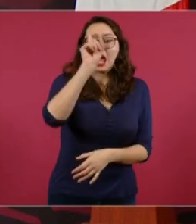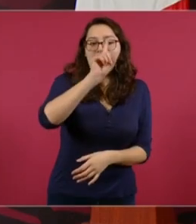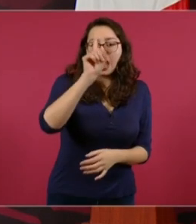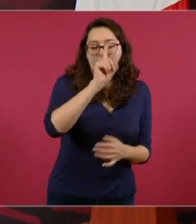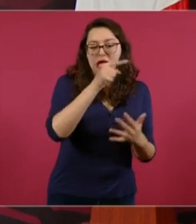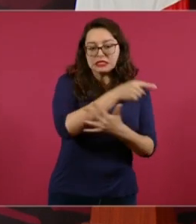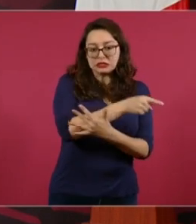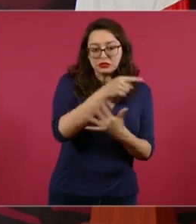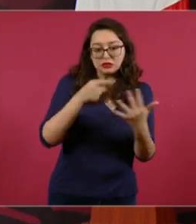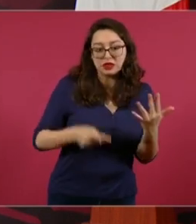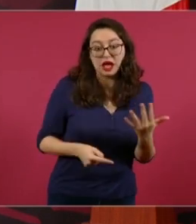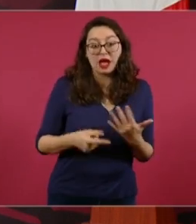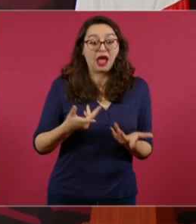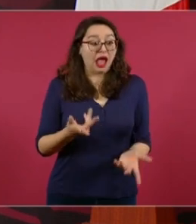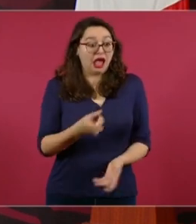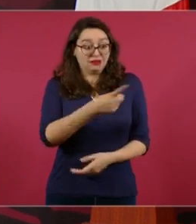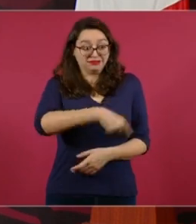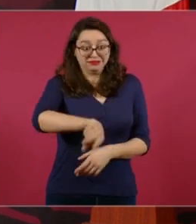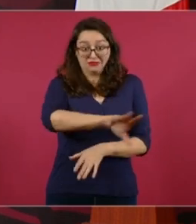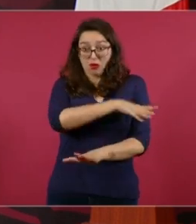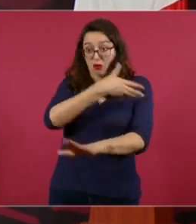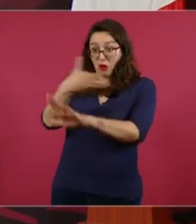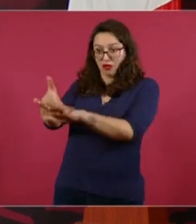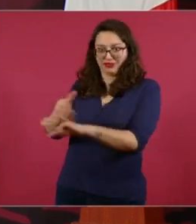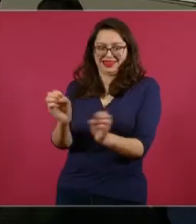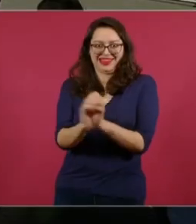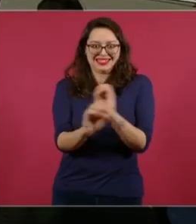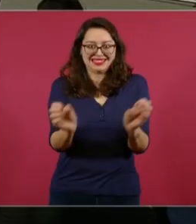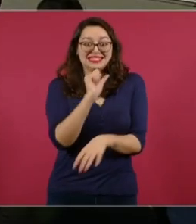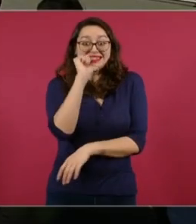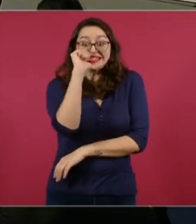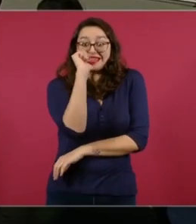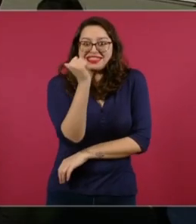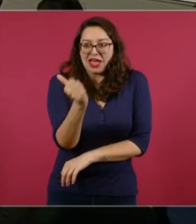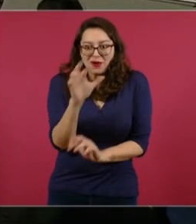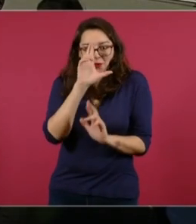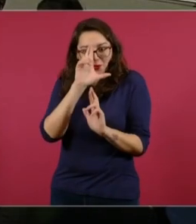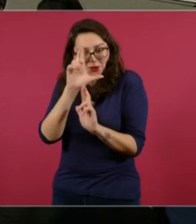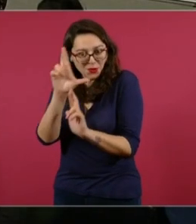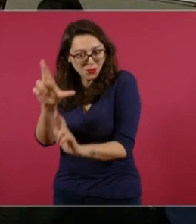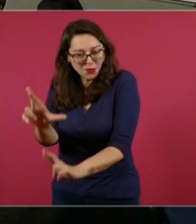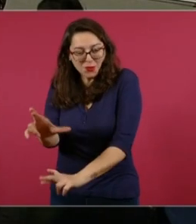Ahora Reforma no lo toca con nada, ni con el pétalo de una rosa.